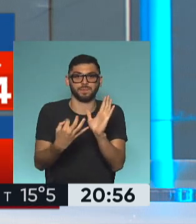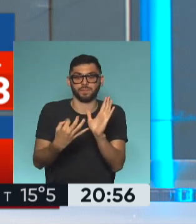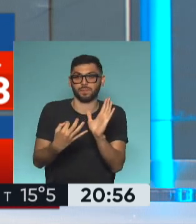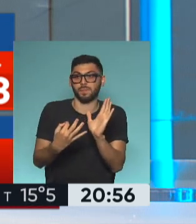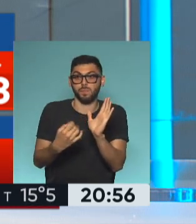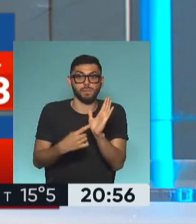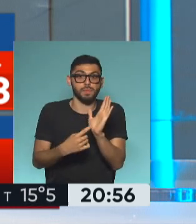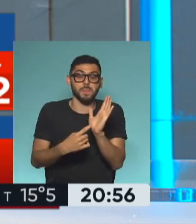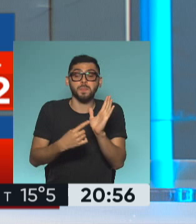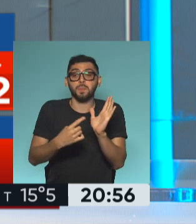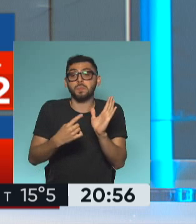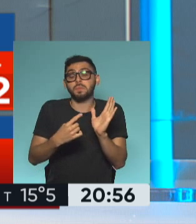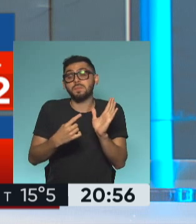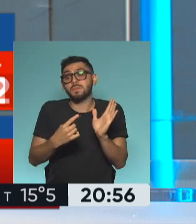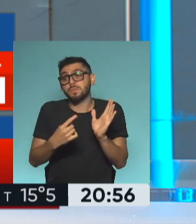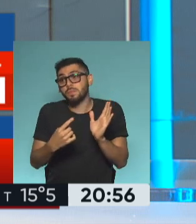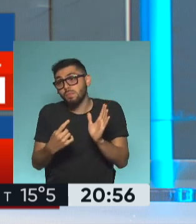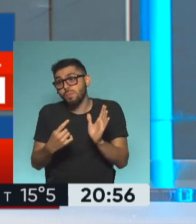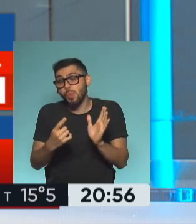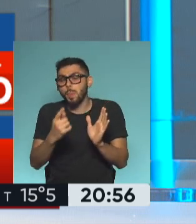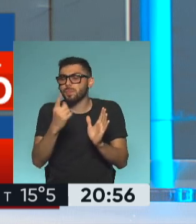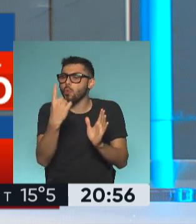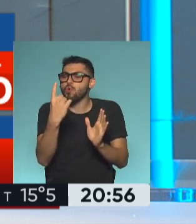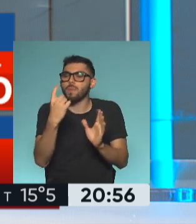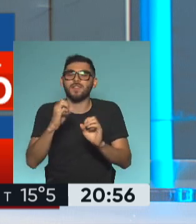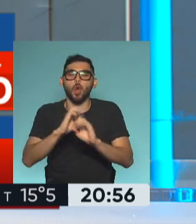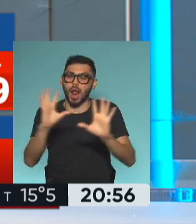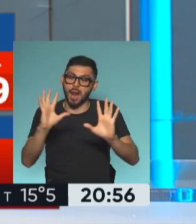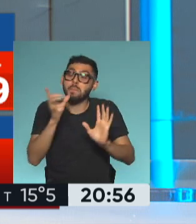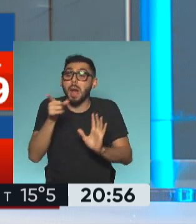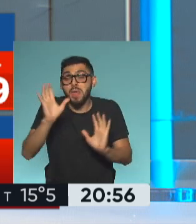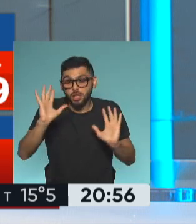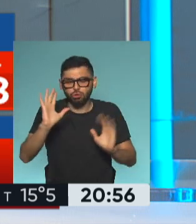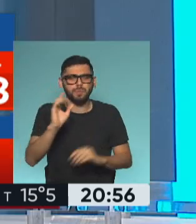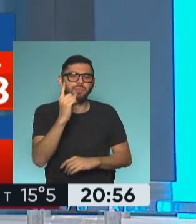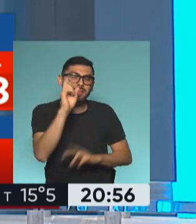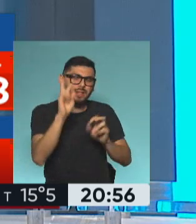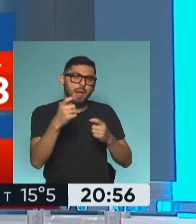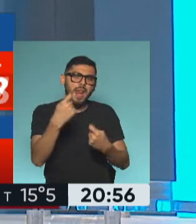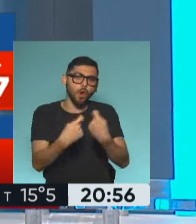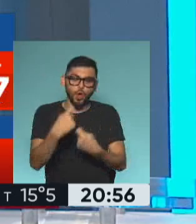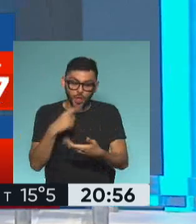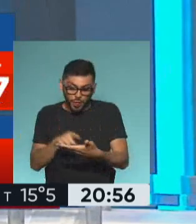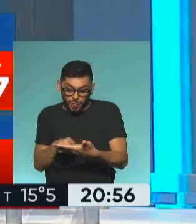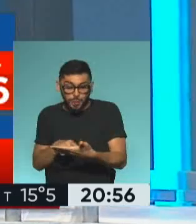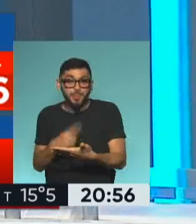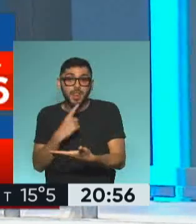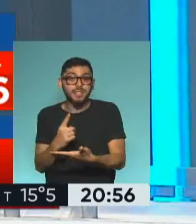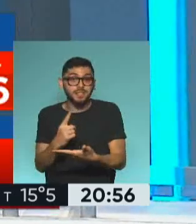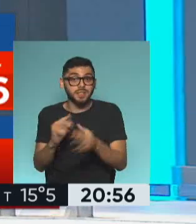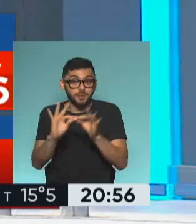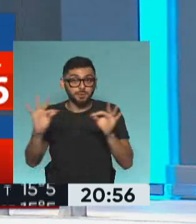vigente. Me parece que si faltó una aclaración fue esa. Punto de los comercios. Se habla, voy a leer acá